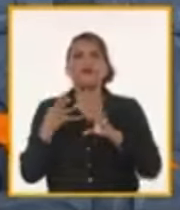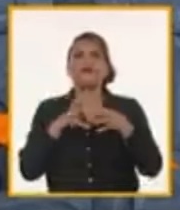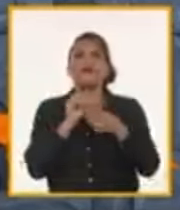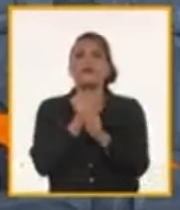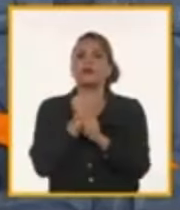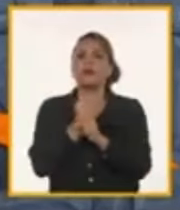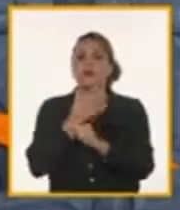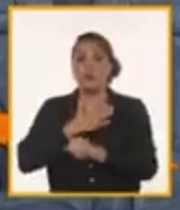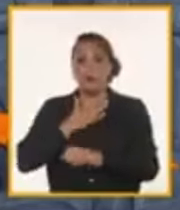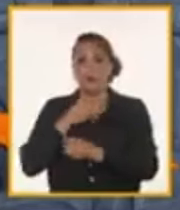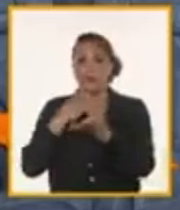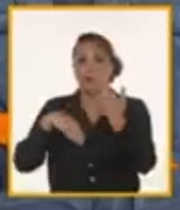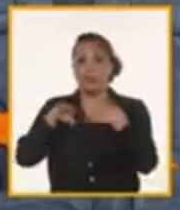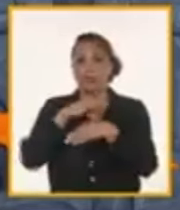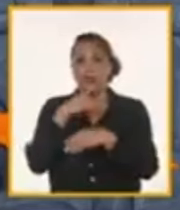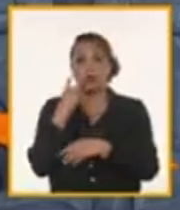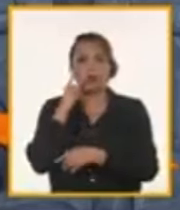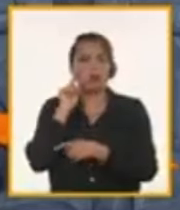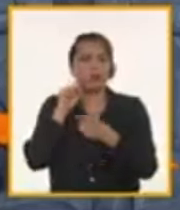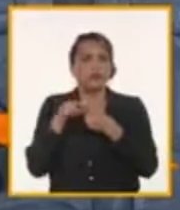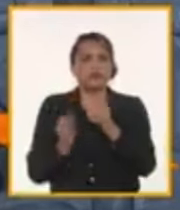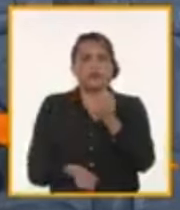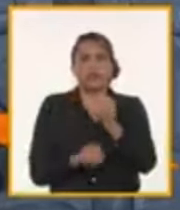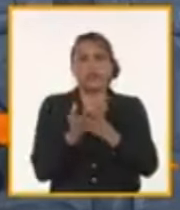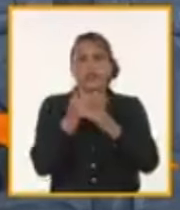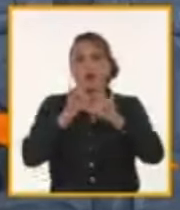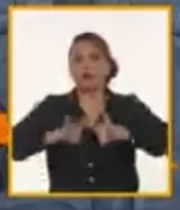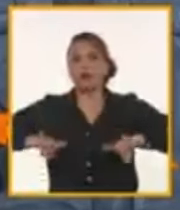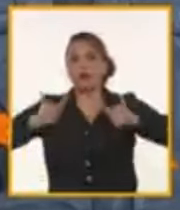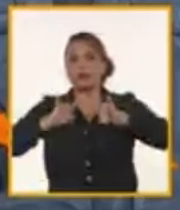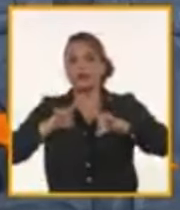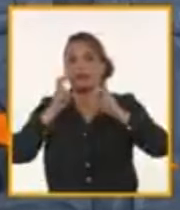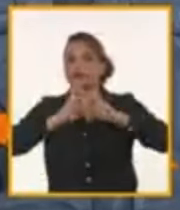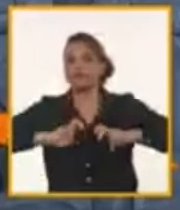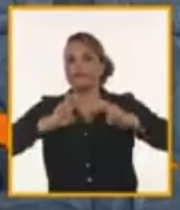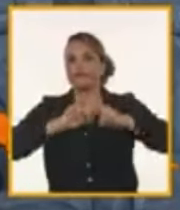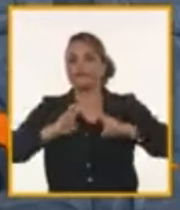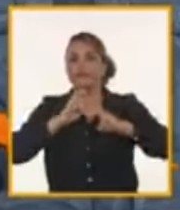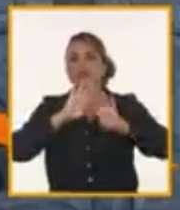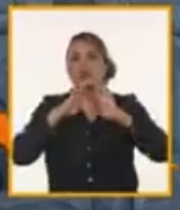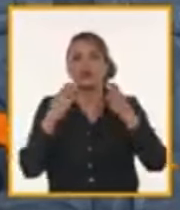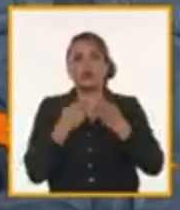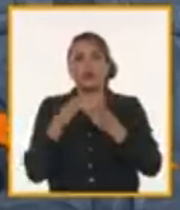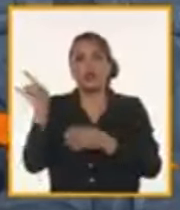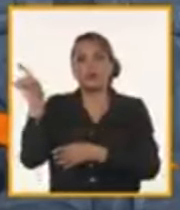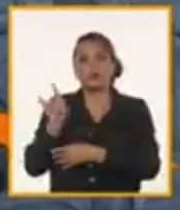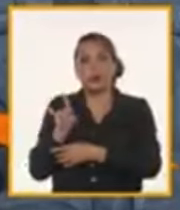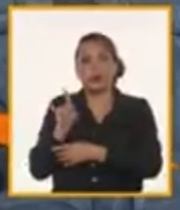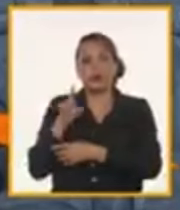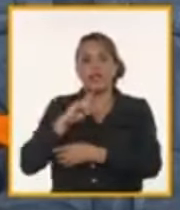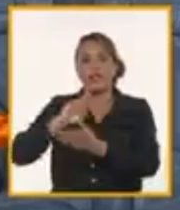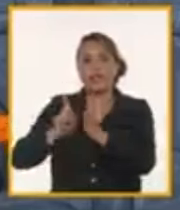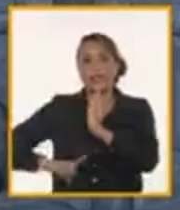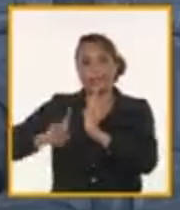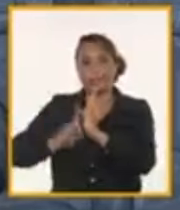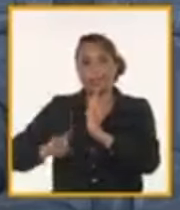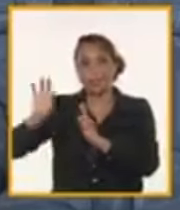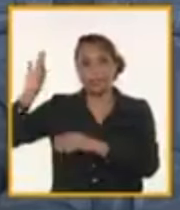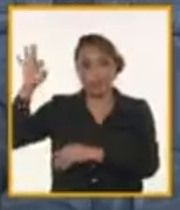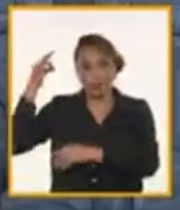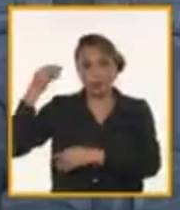ministerio nuestro que ha sido crear la red de universidades que investigamos los temas de energías renovables y eso realmente ha permitido